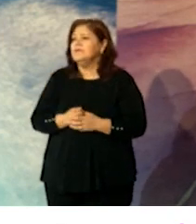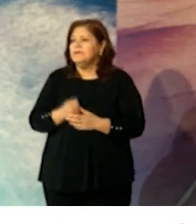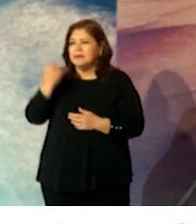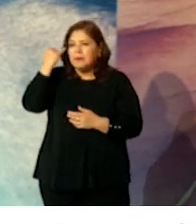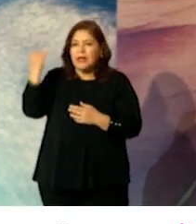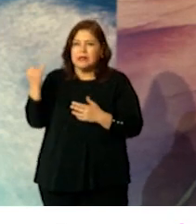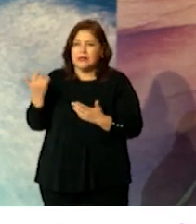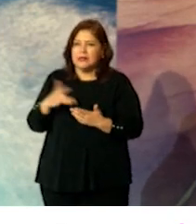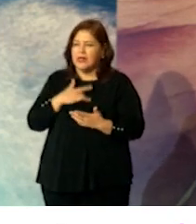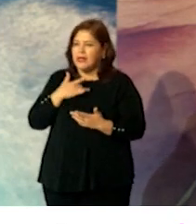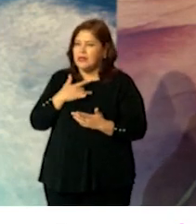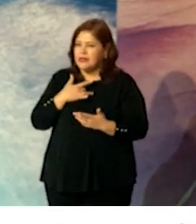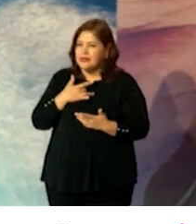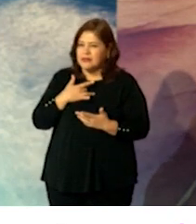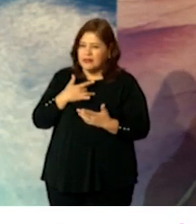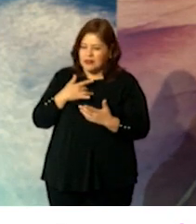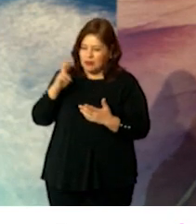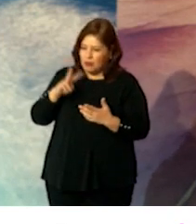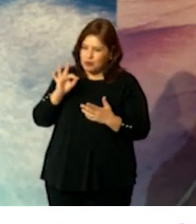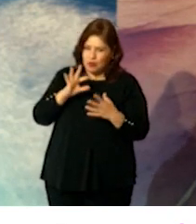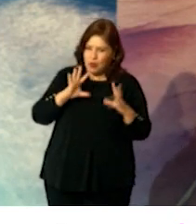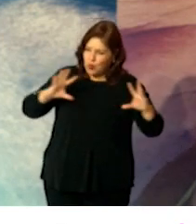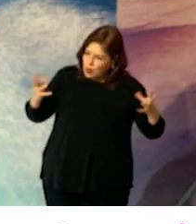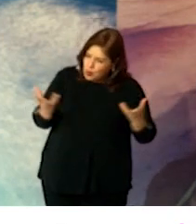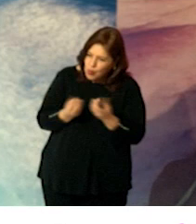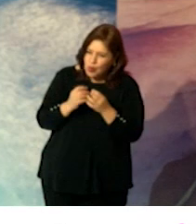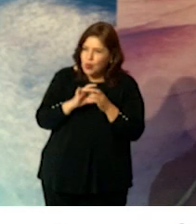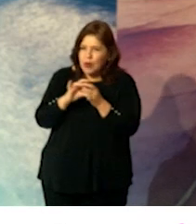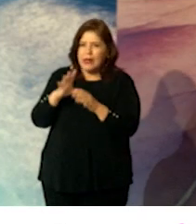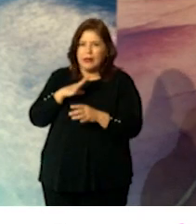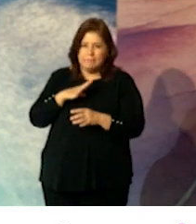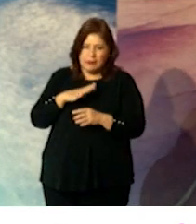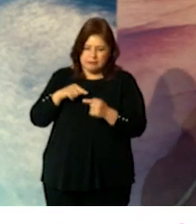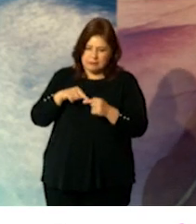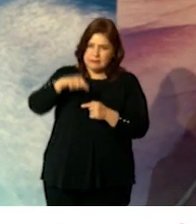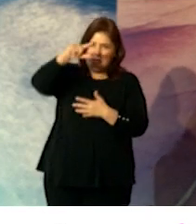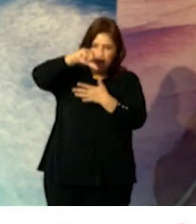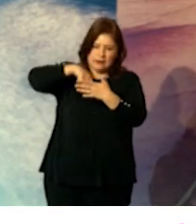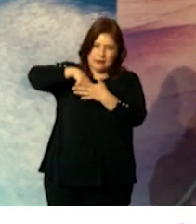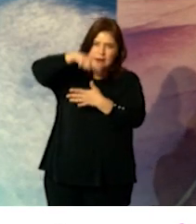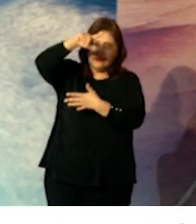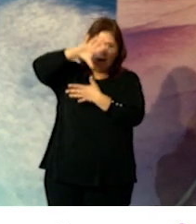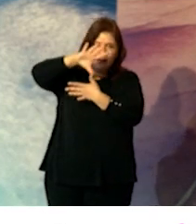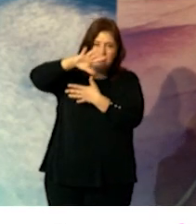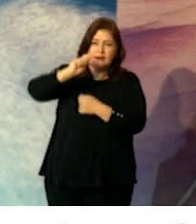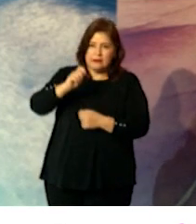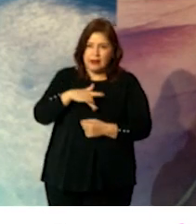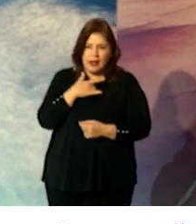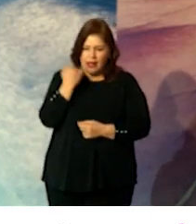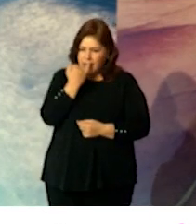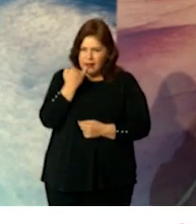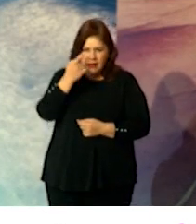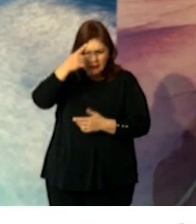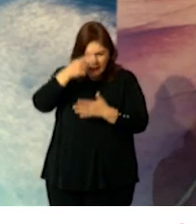la potencia que hubiera en una integración real desde el Río Grande hasta la Patagonia. Y hablamos la misma lengua y nos